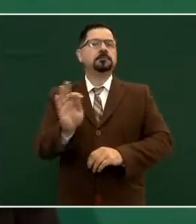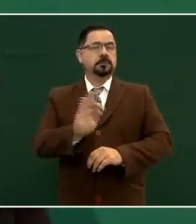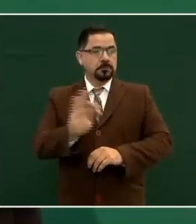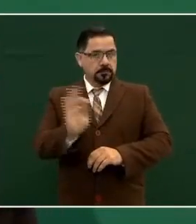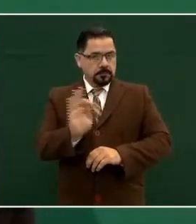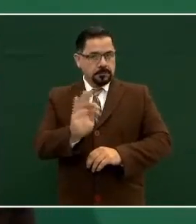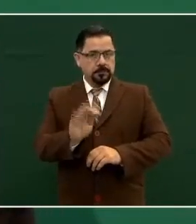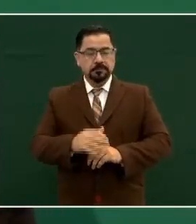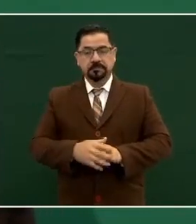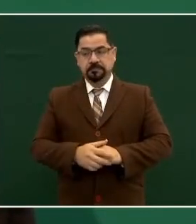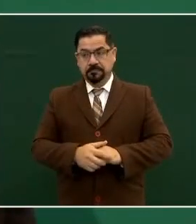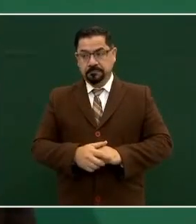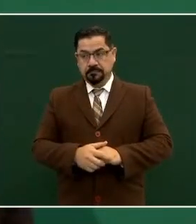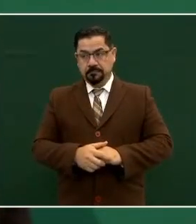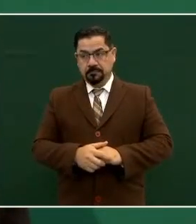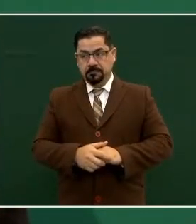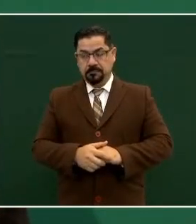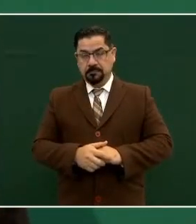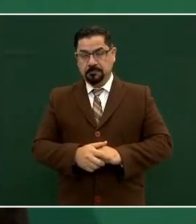que